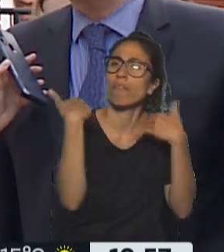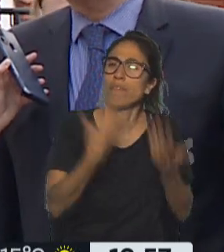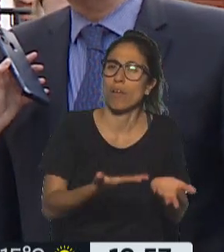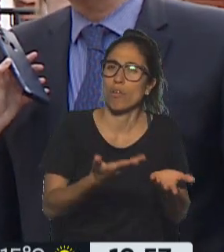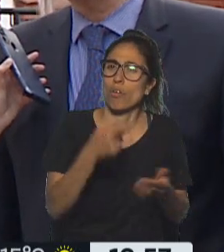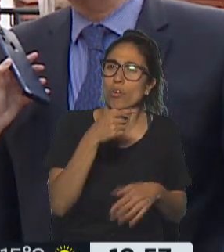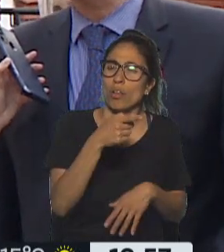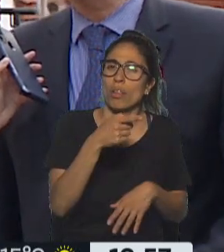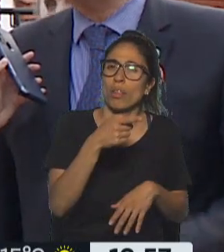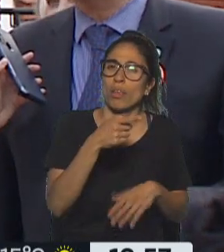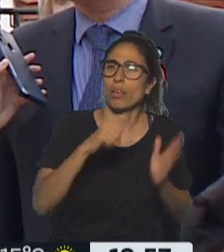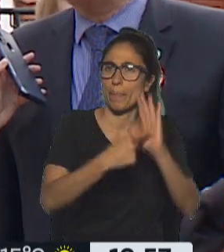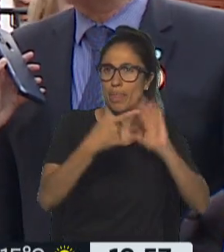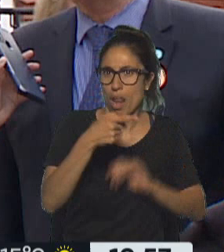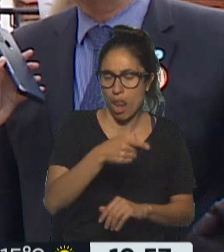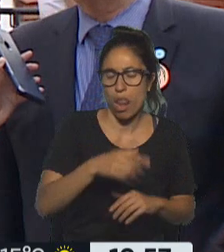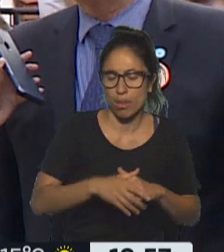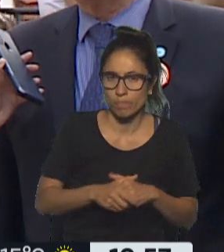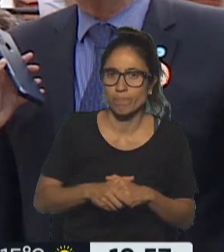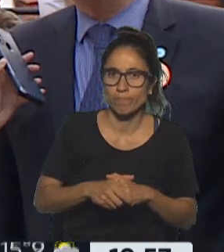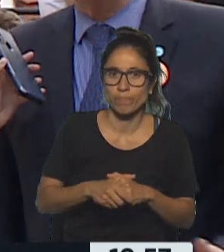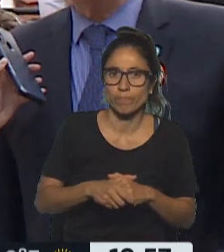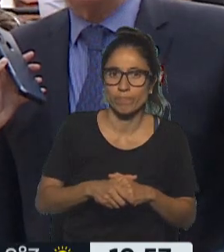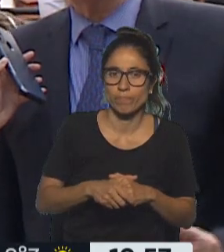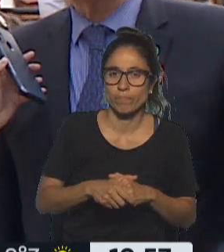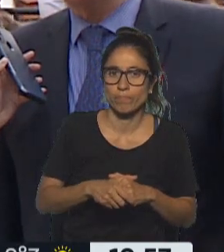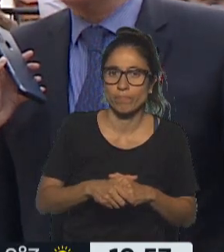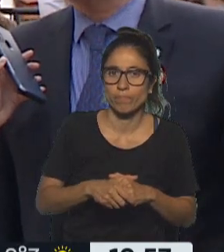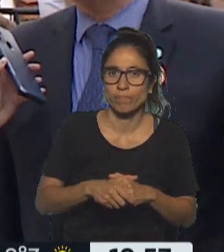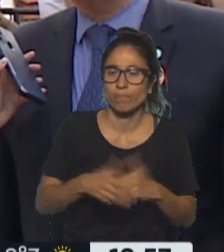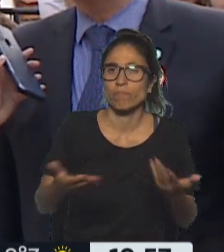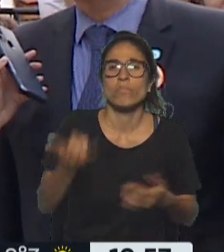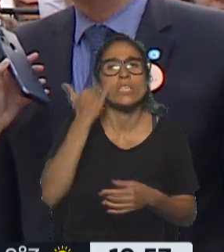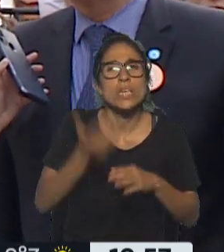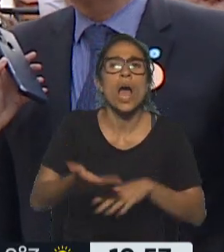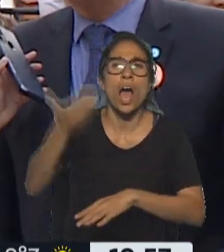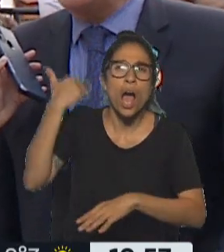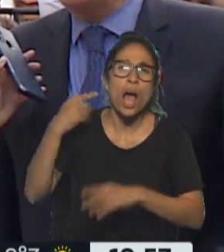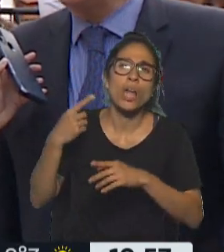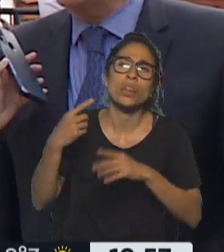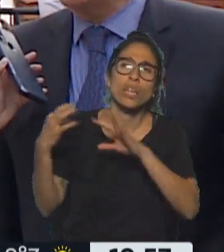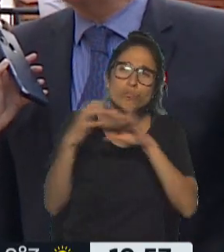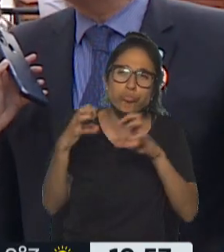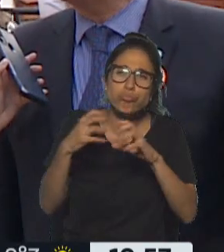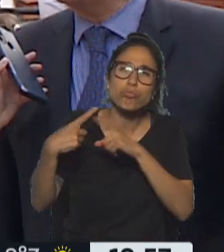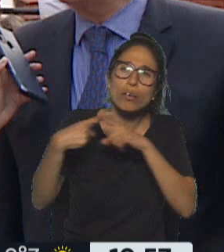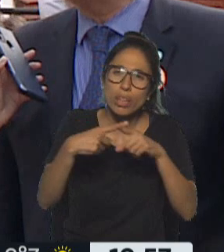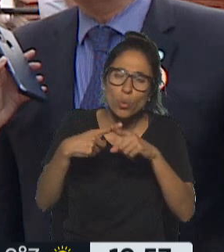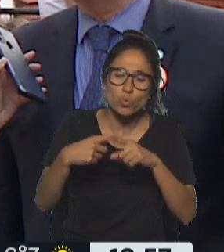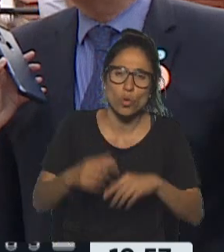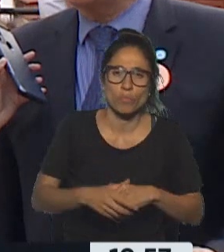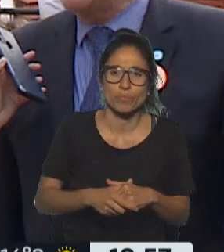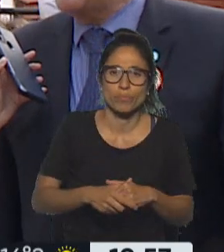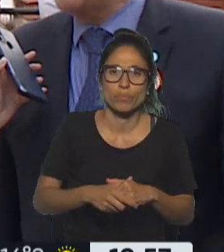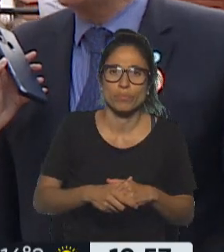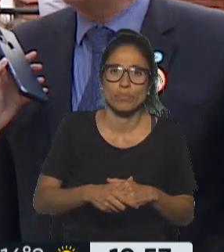para privilegiar a la ciudad de Buenos Aires en un hecho que ya se discutió y se discutió también en la